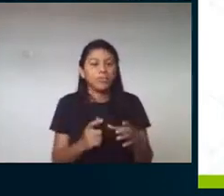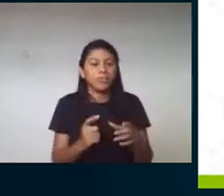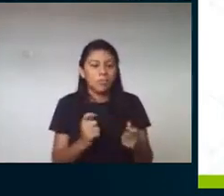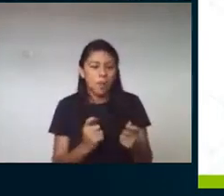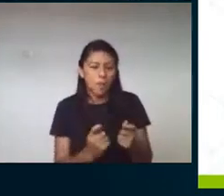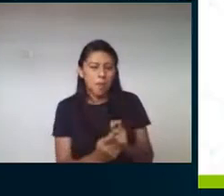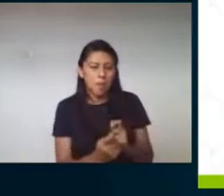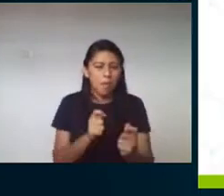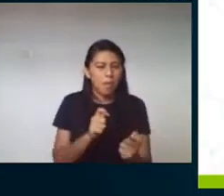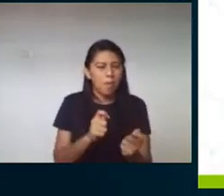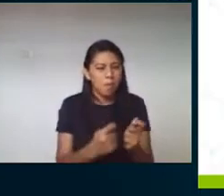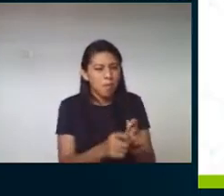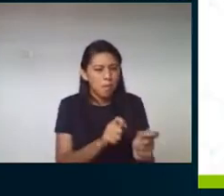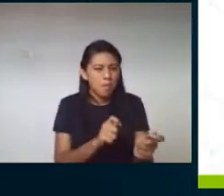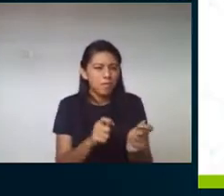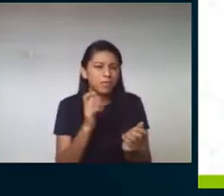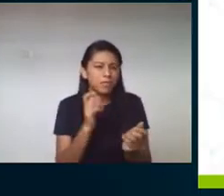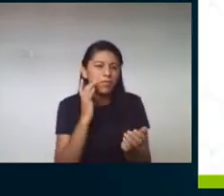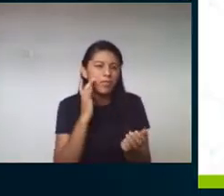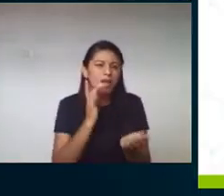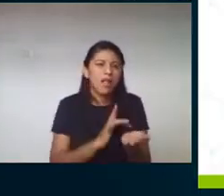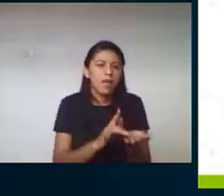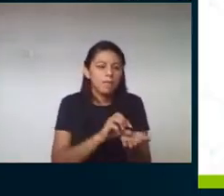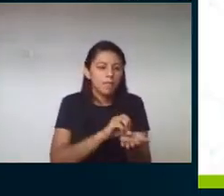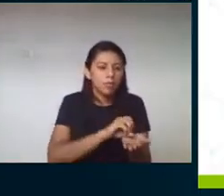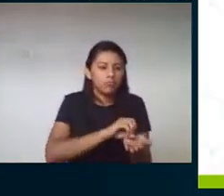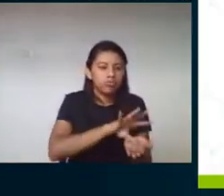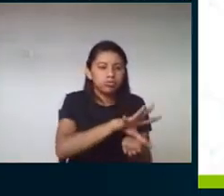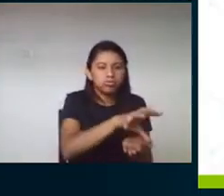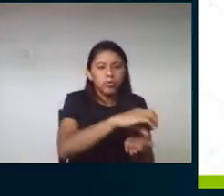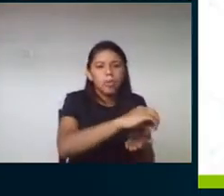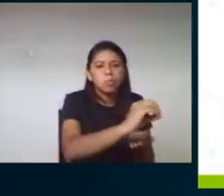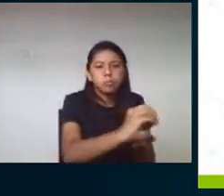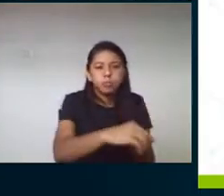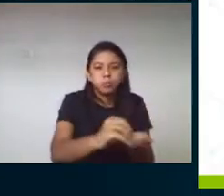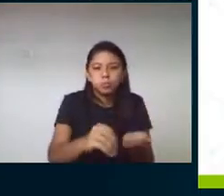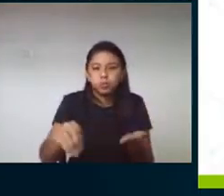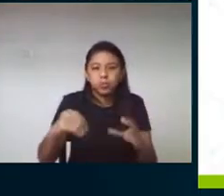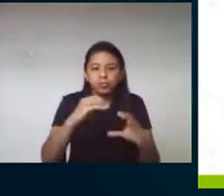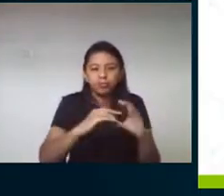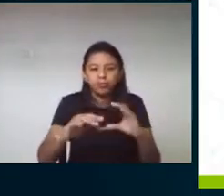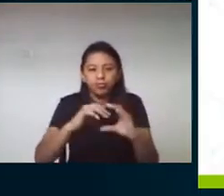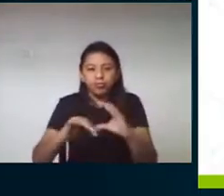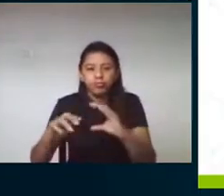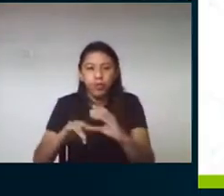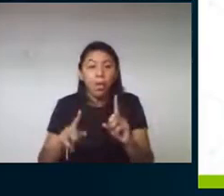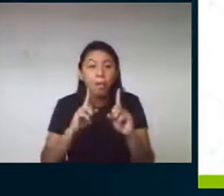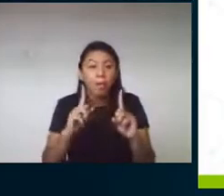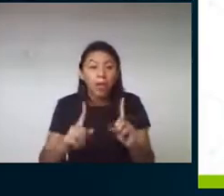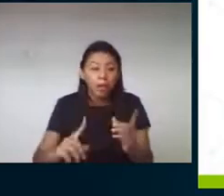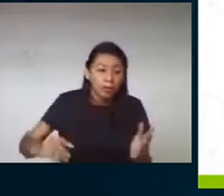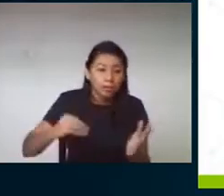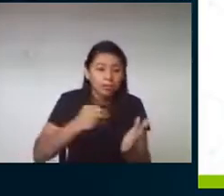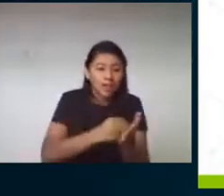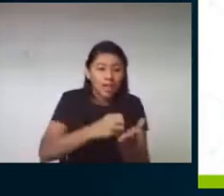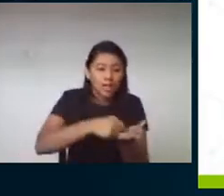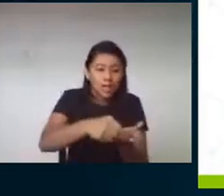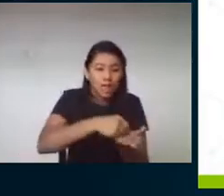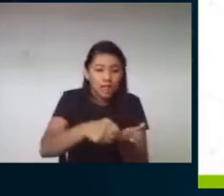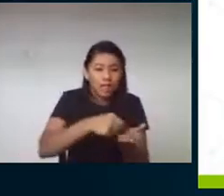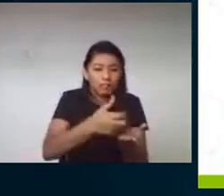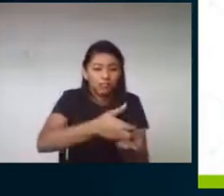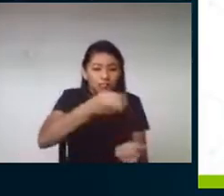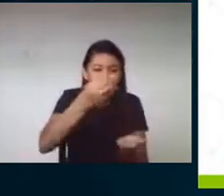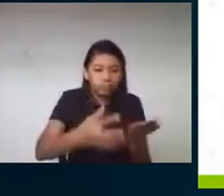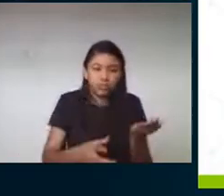el otro de garantizar un suministro constante y relativamente económico para todos los usuarios. Y toda esa eficiencia